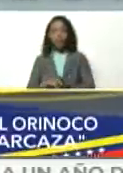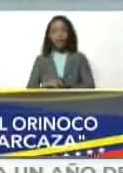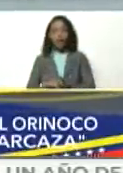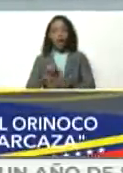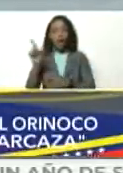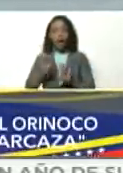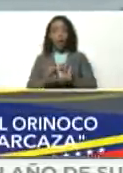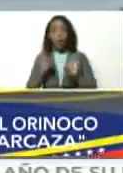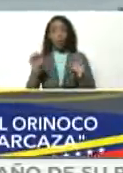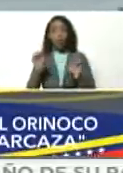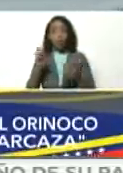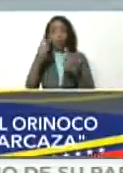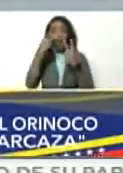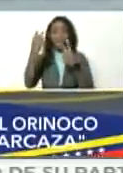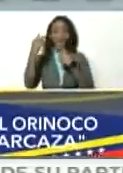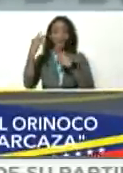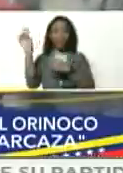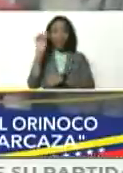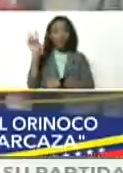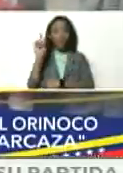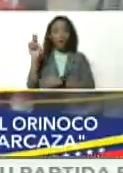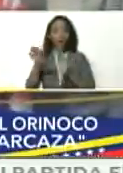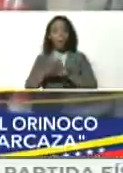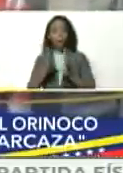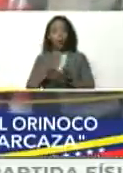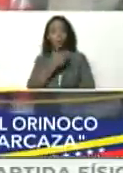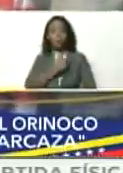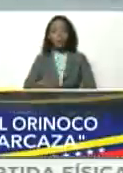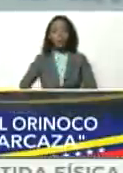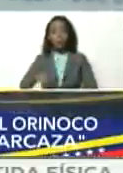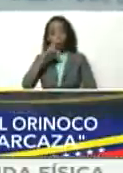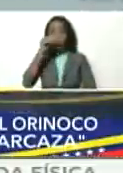Mira, te está viendo Venezuela, el mundo y el presidente Nicolás.